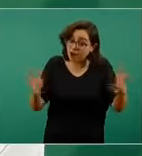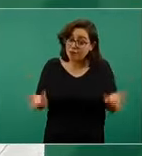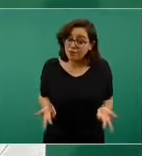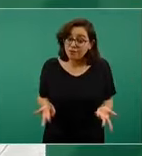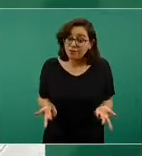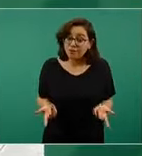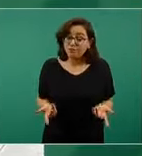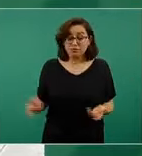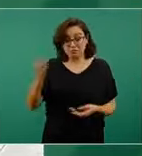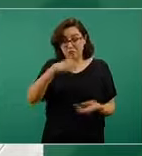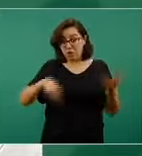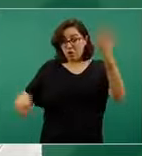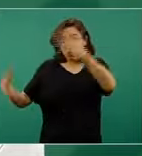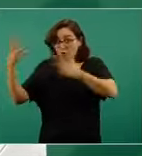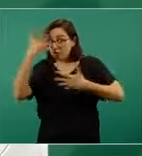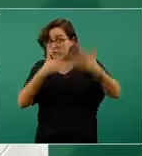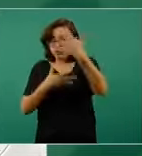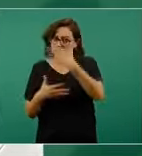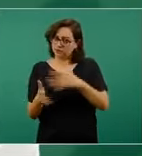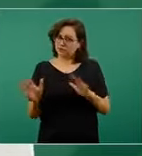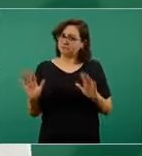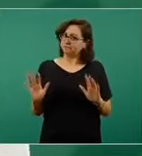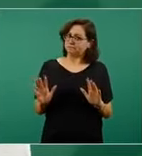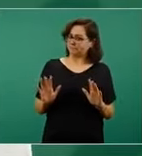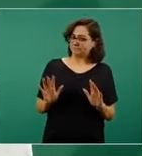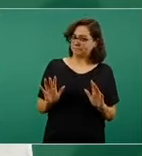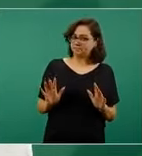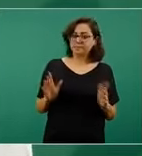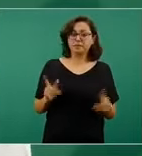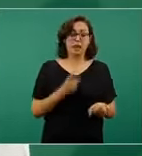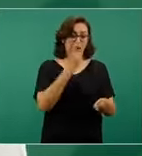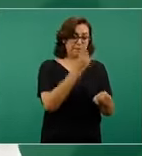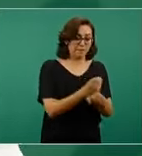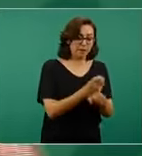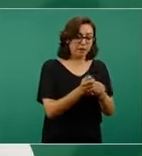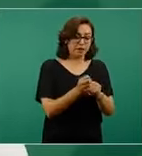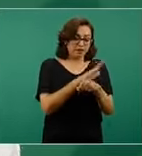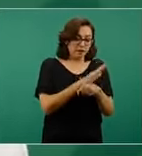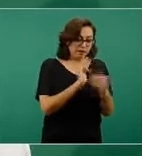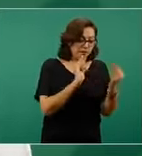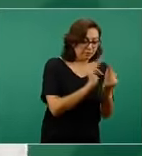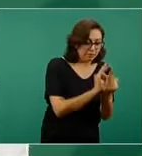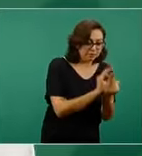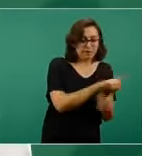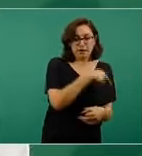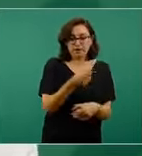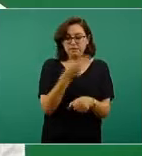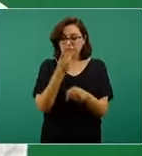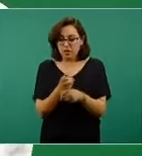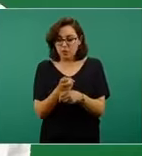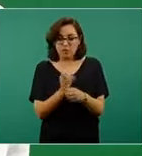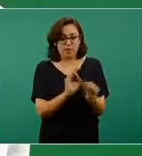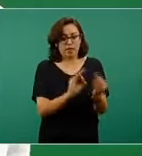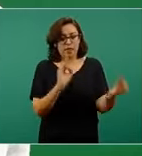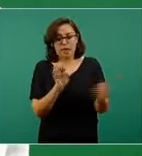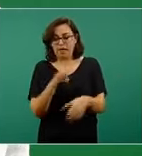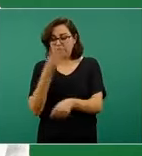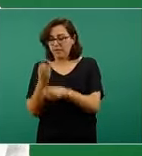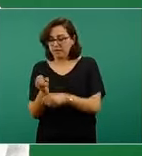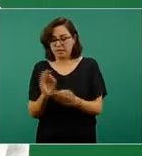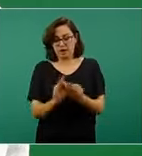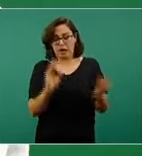Primera línea y segunda línea y tercera línea nada tienen que ver con preferencias o calidades de las